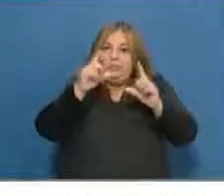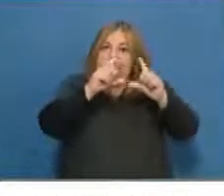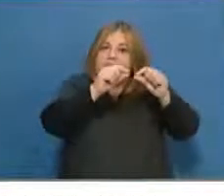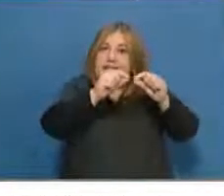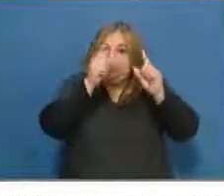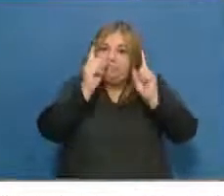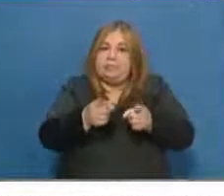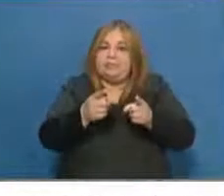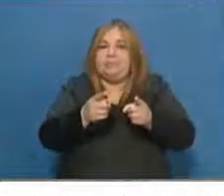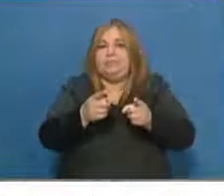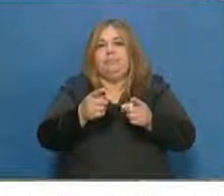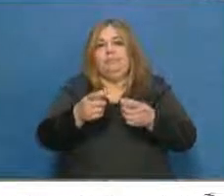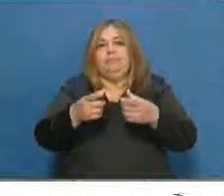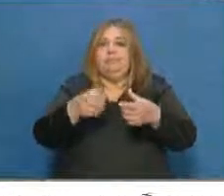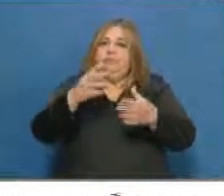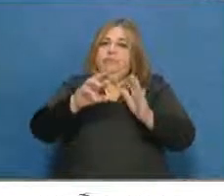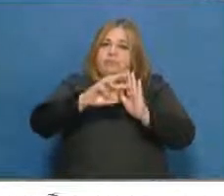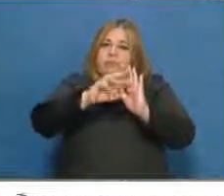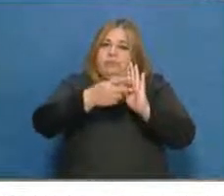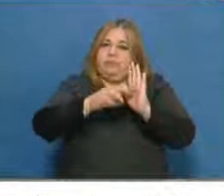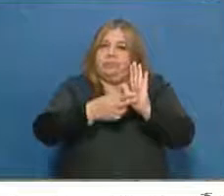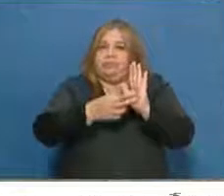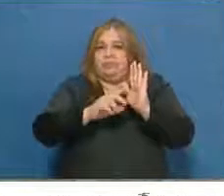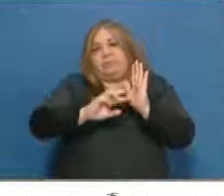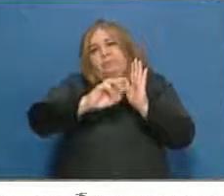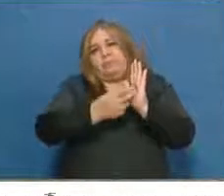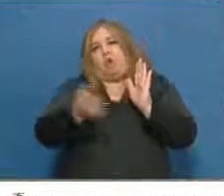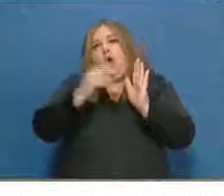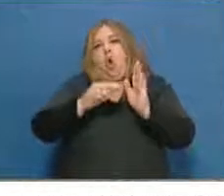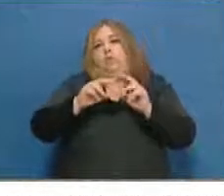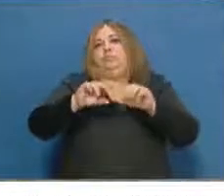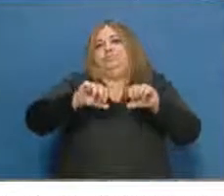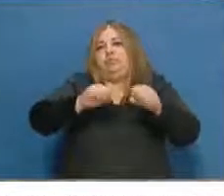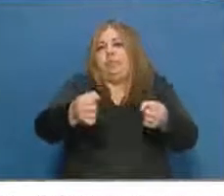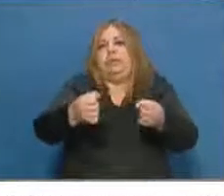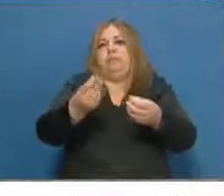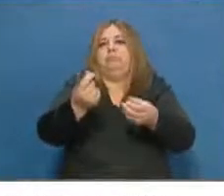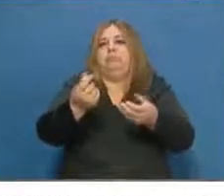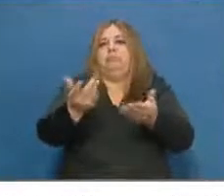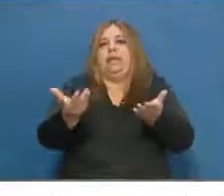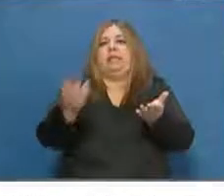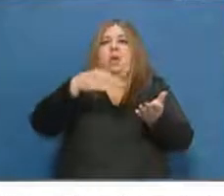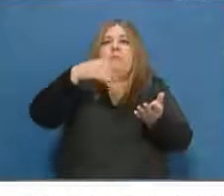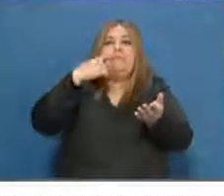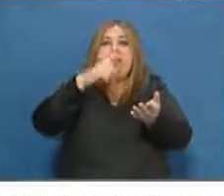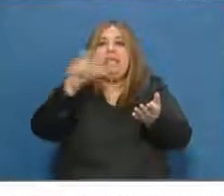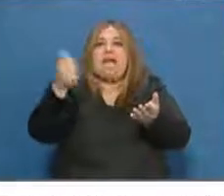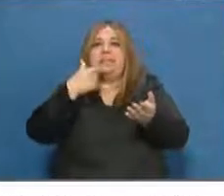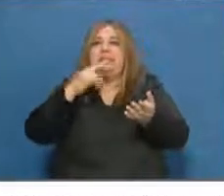con el ticket es pedirle que se lo reprogramen, o que se lo cancelen, o que le devuelvan las millas en puntos, en